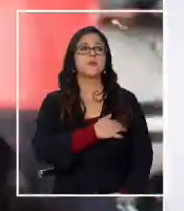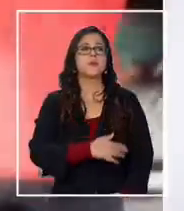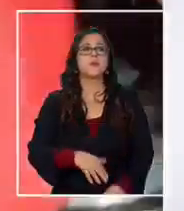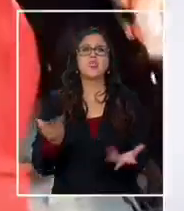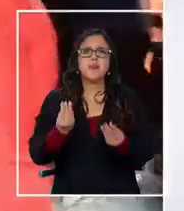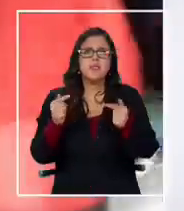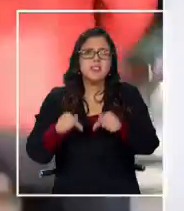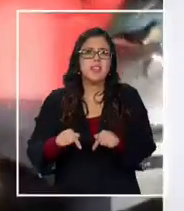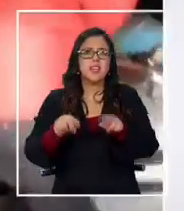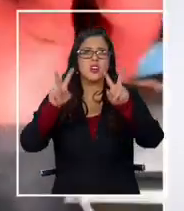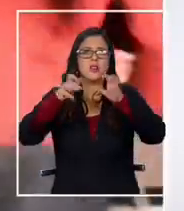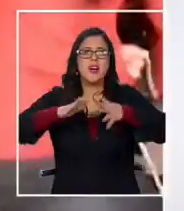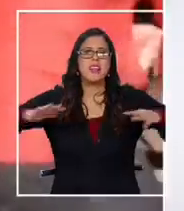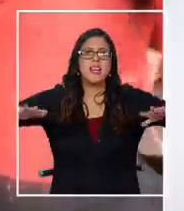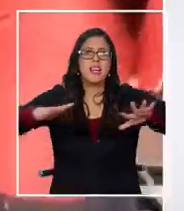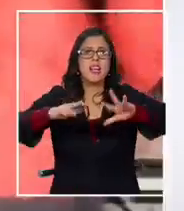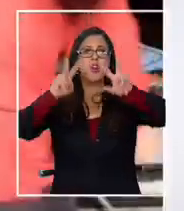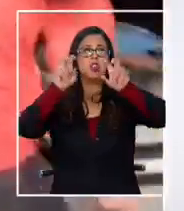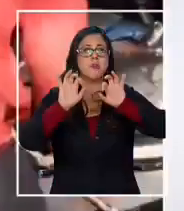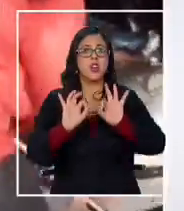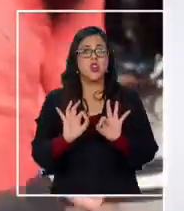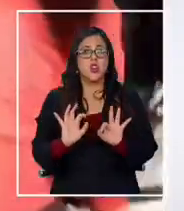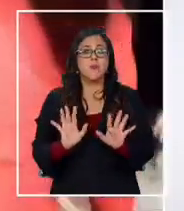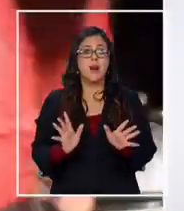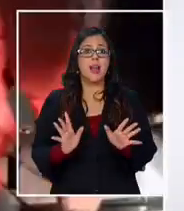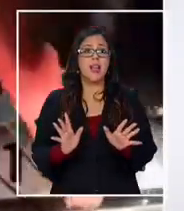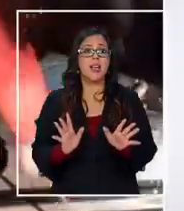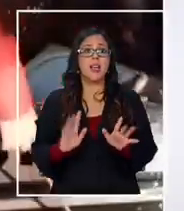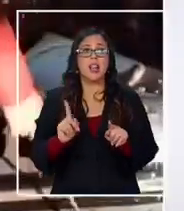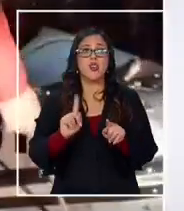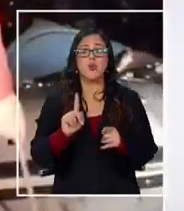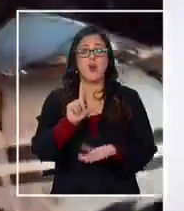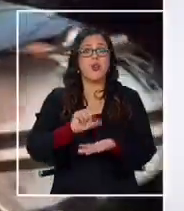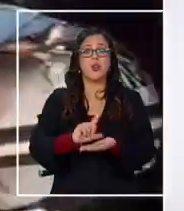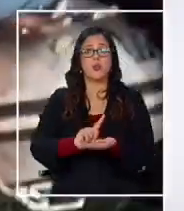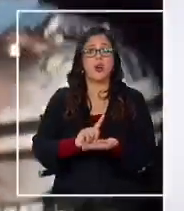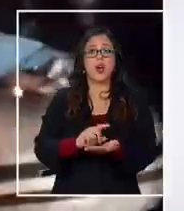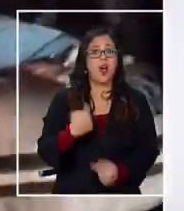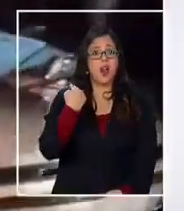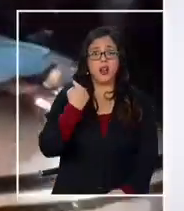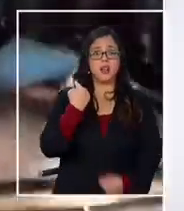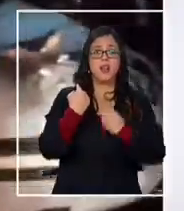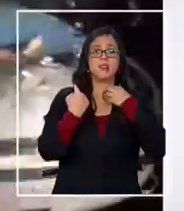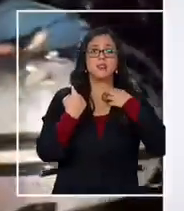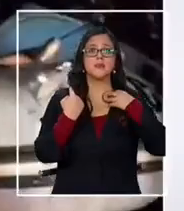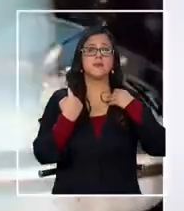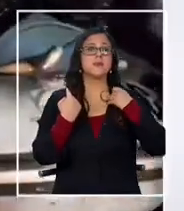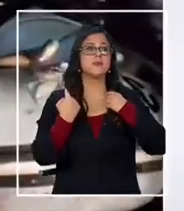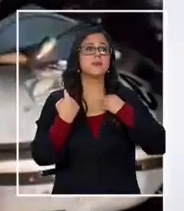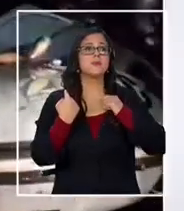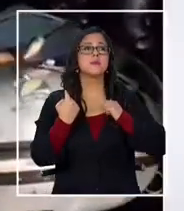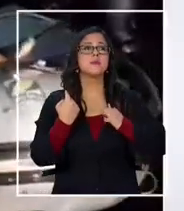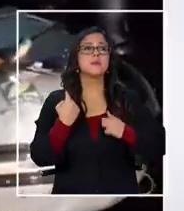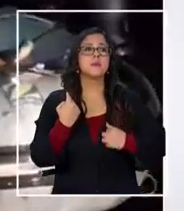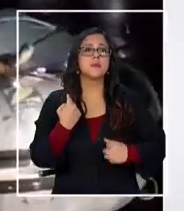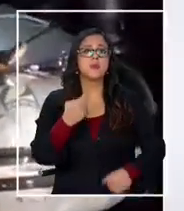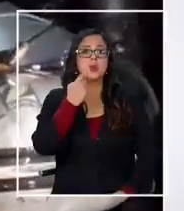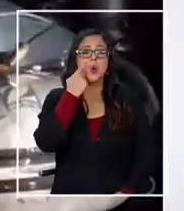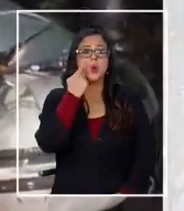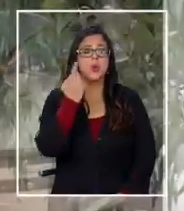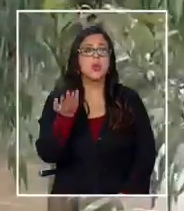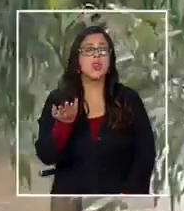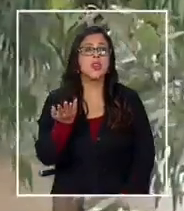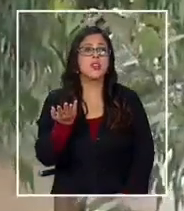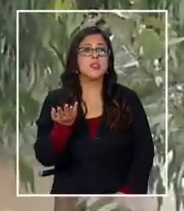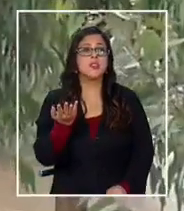Que el cauce normal no es precisamente en el sitio donde se encuentra en estos momentos, sino que